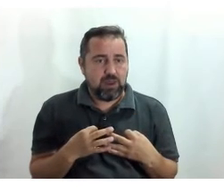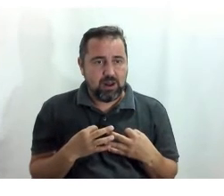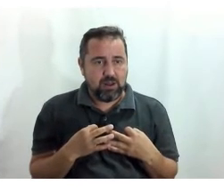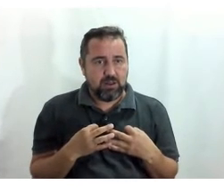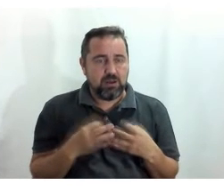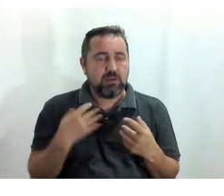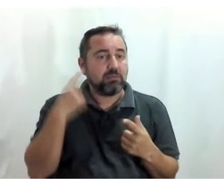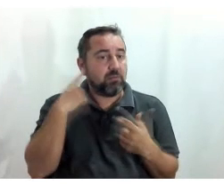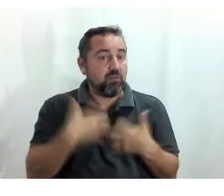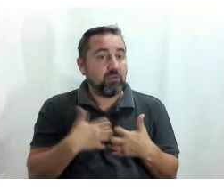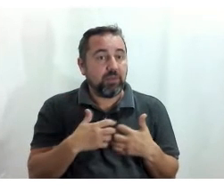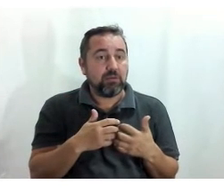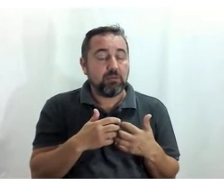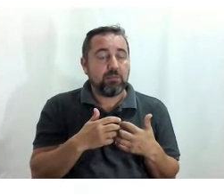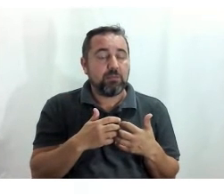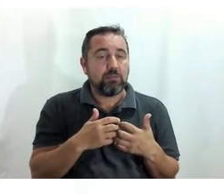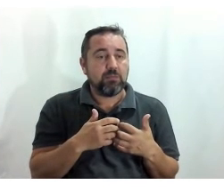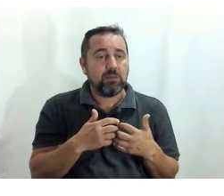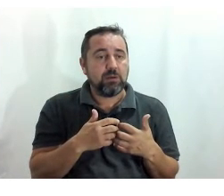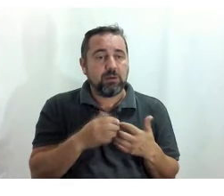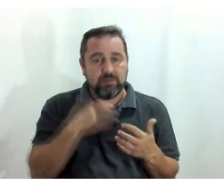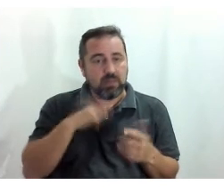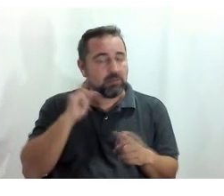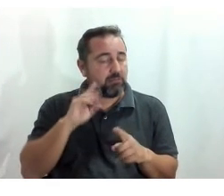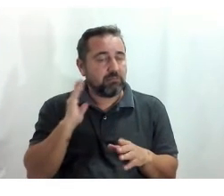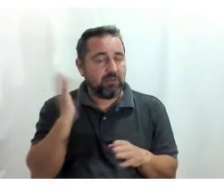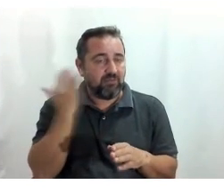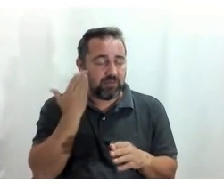receptor auditivo cuando éste está alterado.